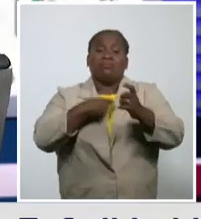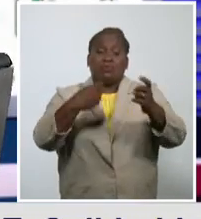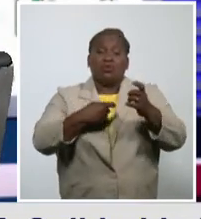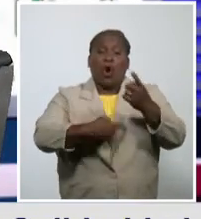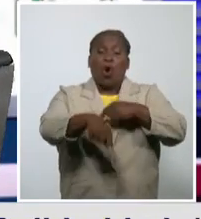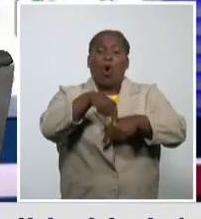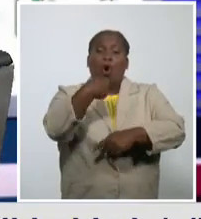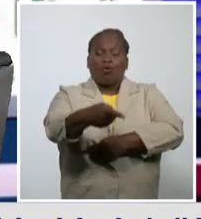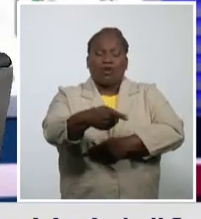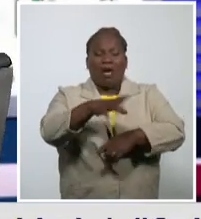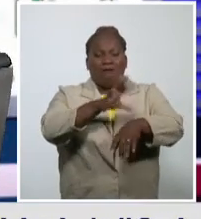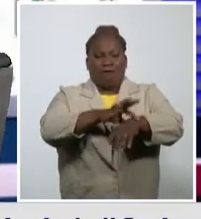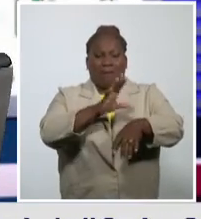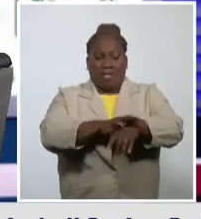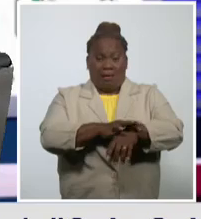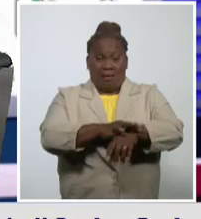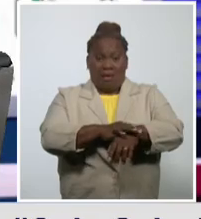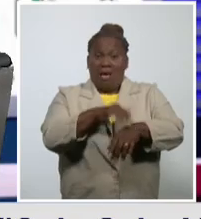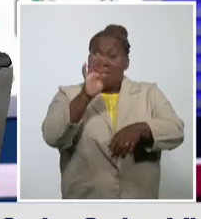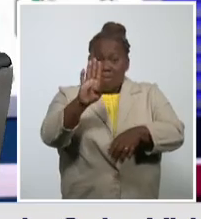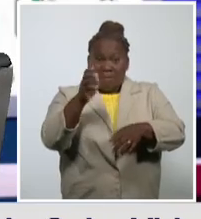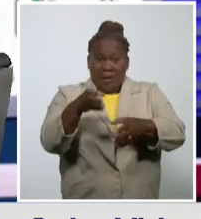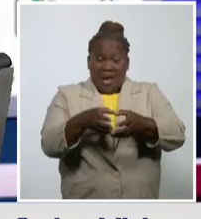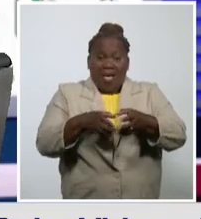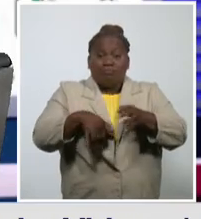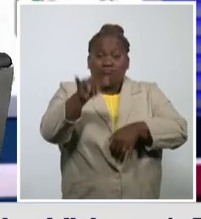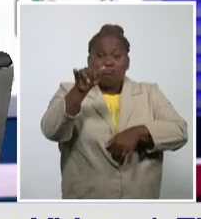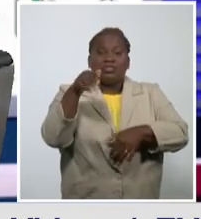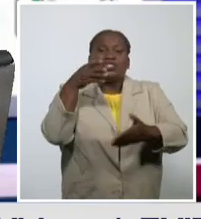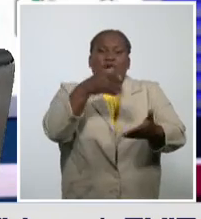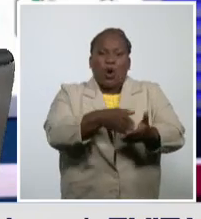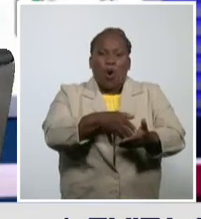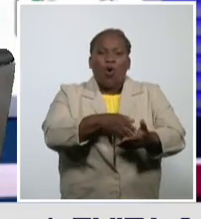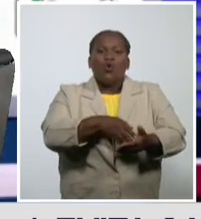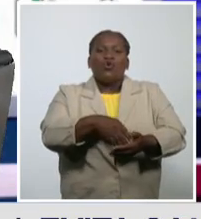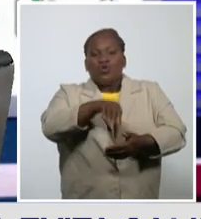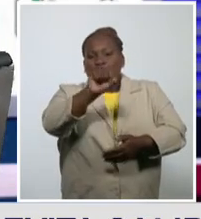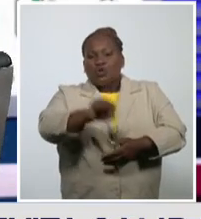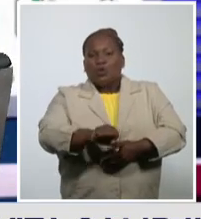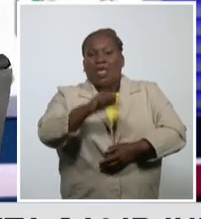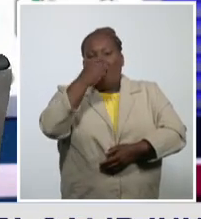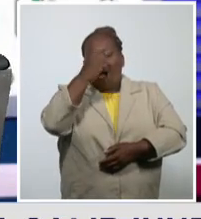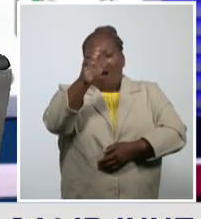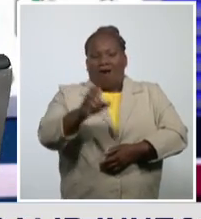más reciente brigada en viajar llegó la víspera a Sudáfrica, y eso fue uno de nuestros reportes de